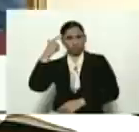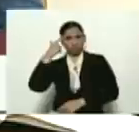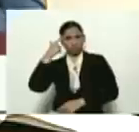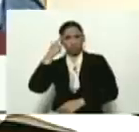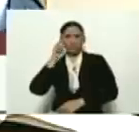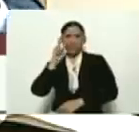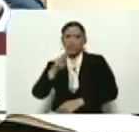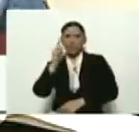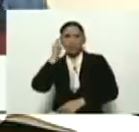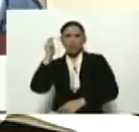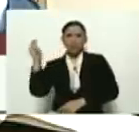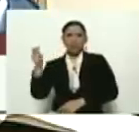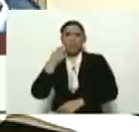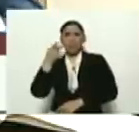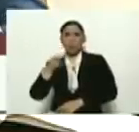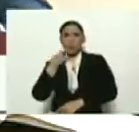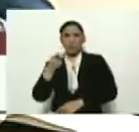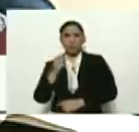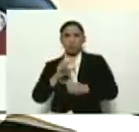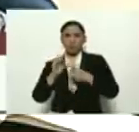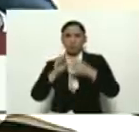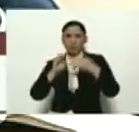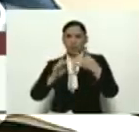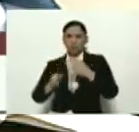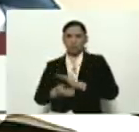visión teórica, política, estratégica